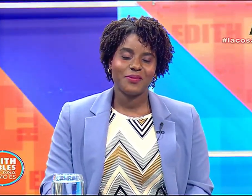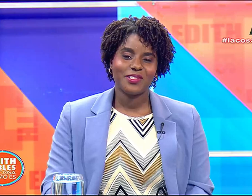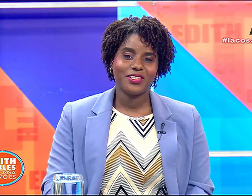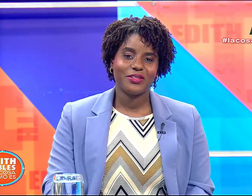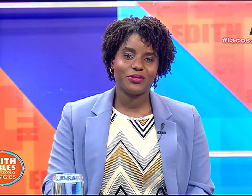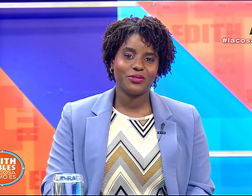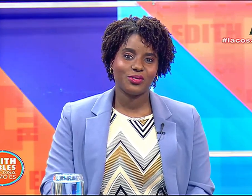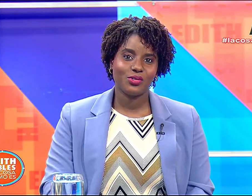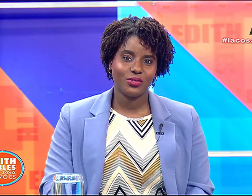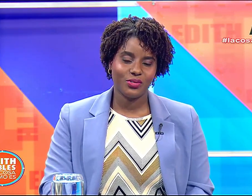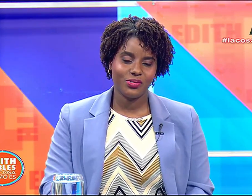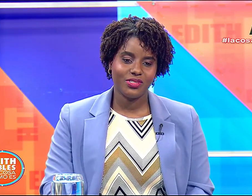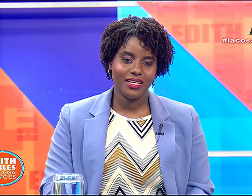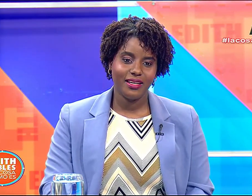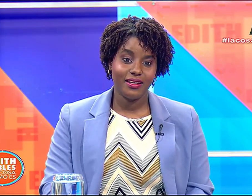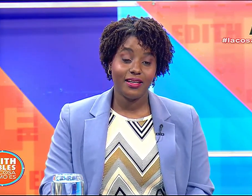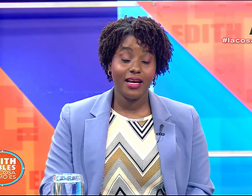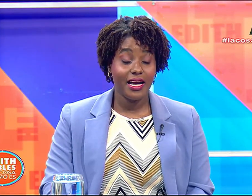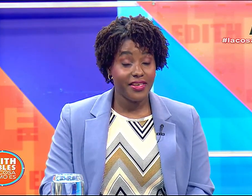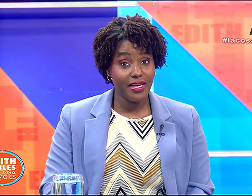Gracias por seguir con nosotros.